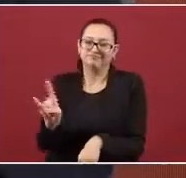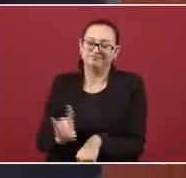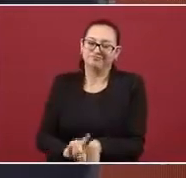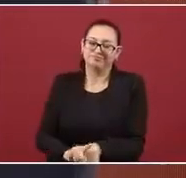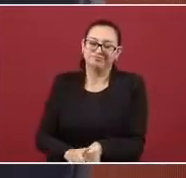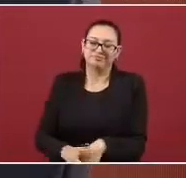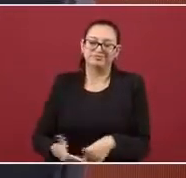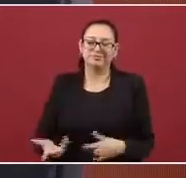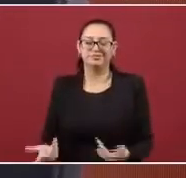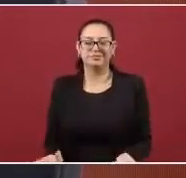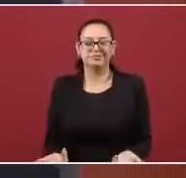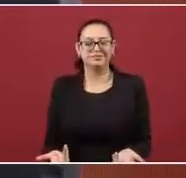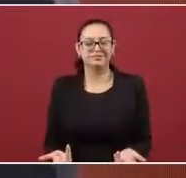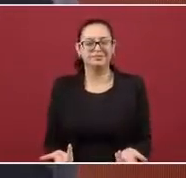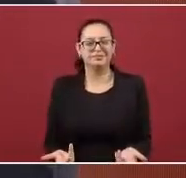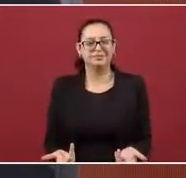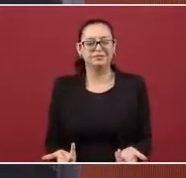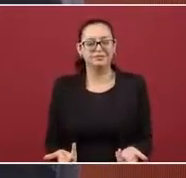nadie fue al diccionario